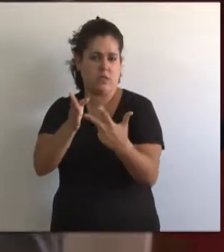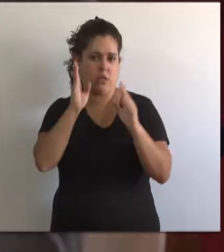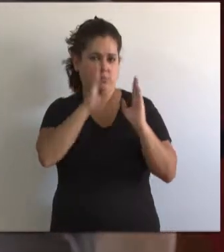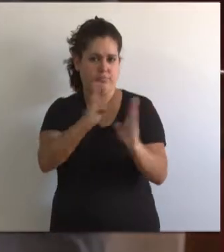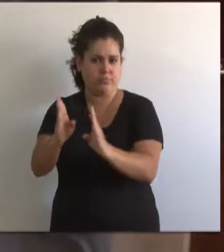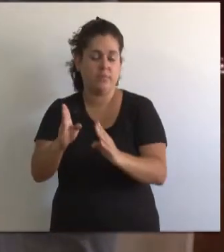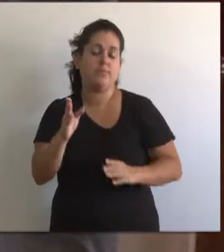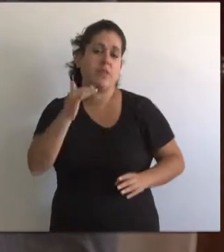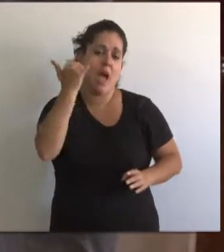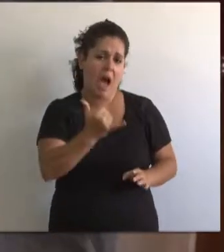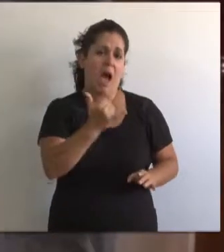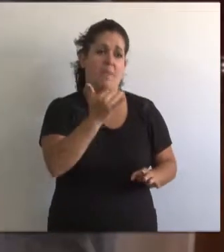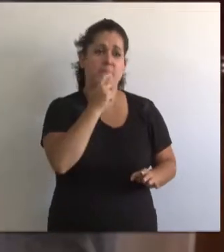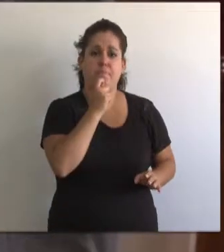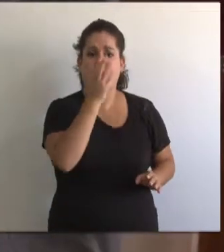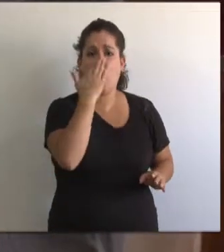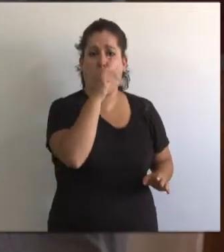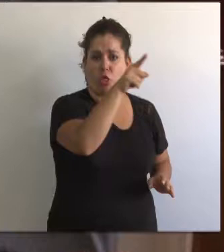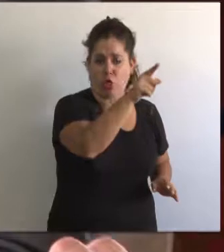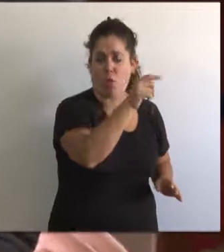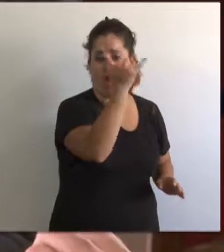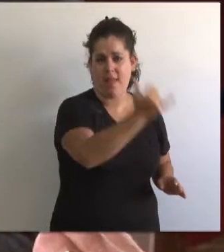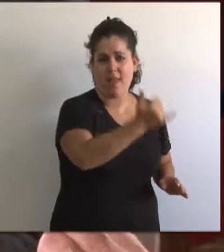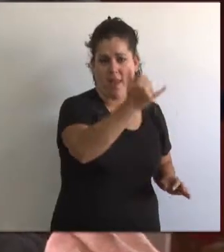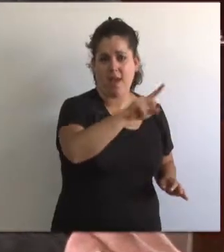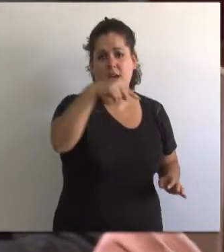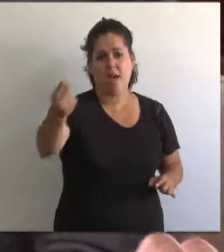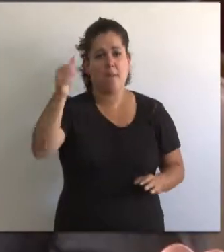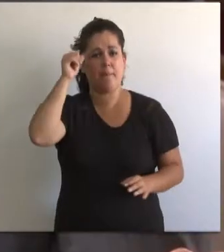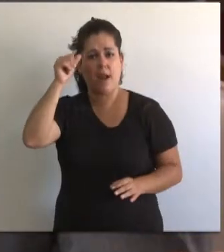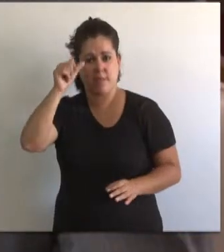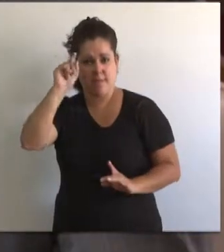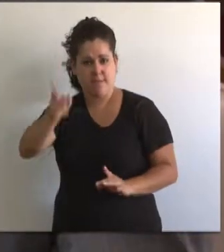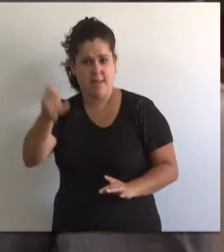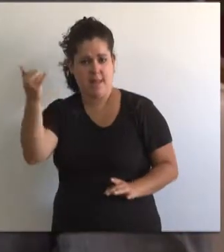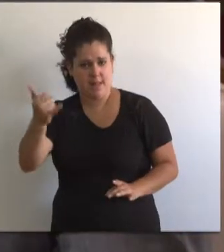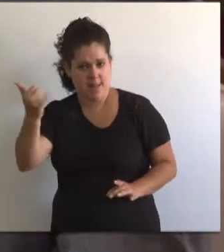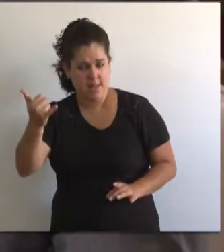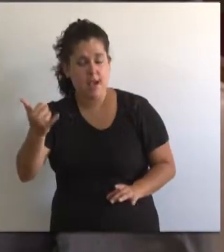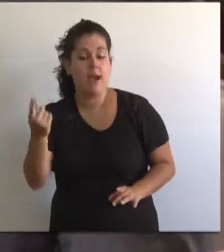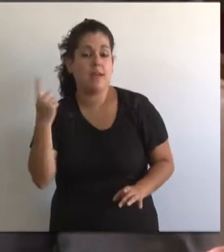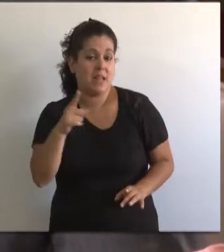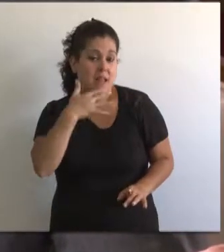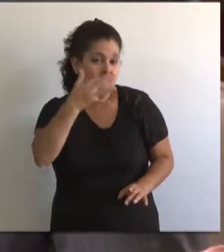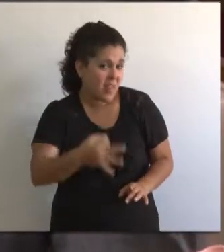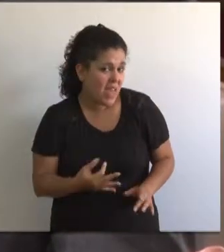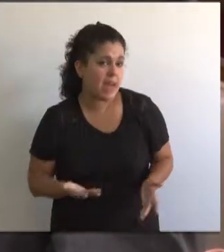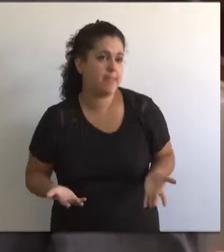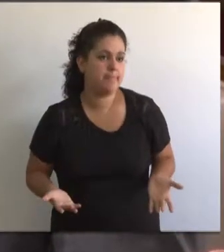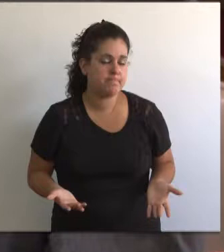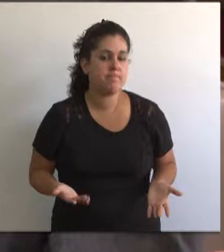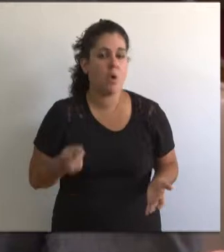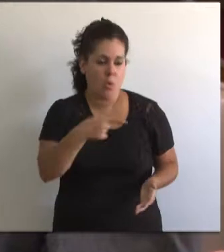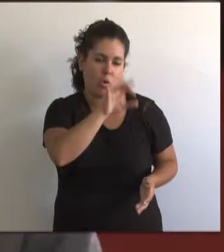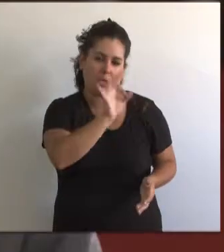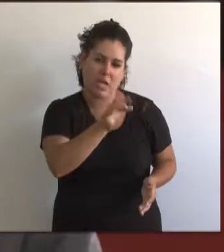que tiene antecedentes, la provincia de Córdoba es un lugar, también la ciudad de Mar del Plata. Y bueno, la verdad